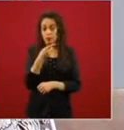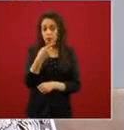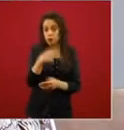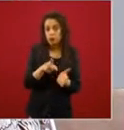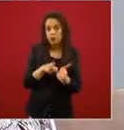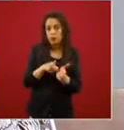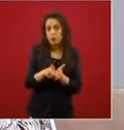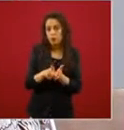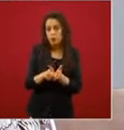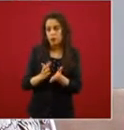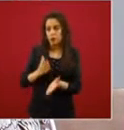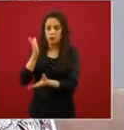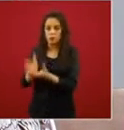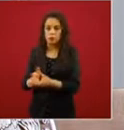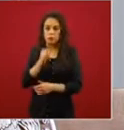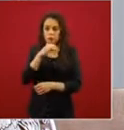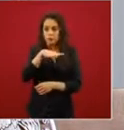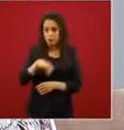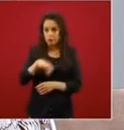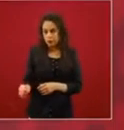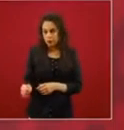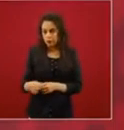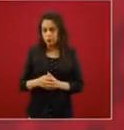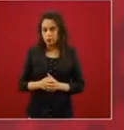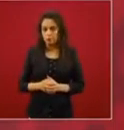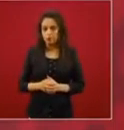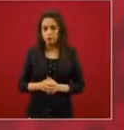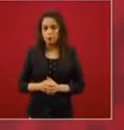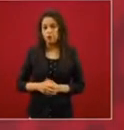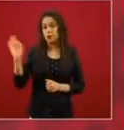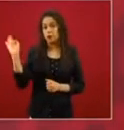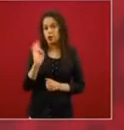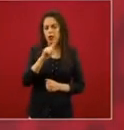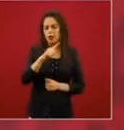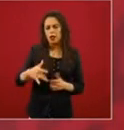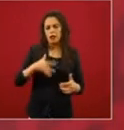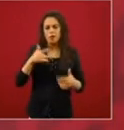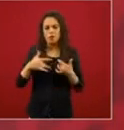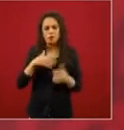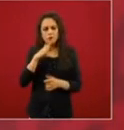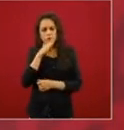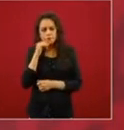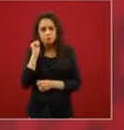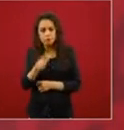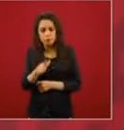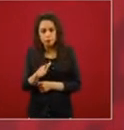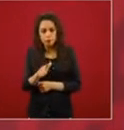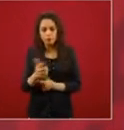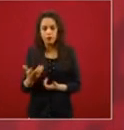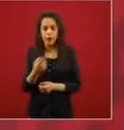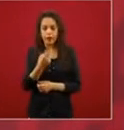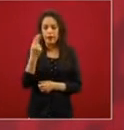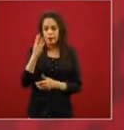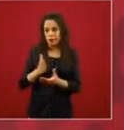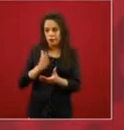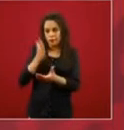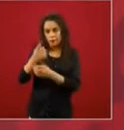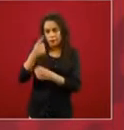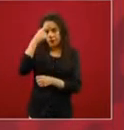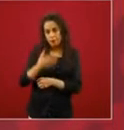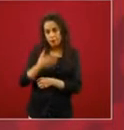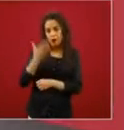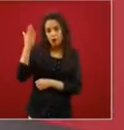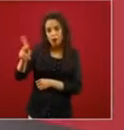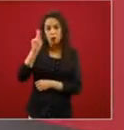que alguien pueda tenga síntomas, pueda ir a hacerse una prueba o incluso solicitar